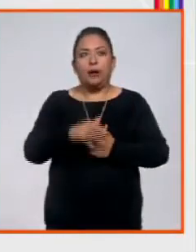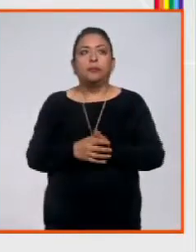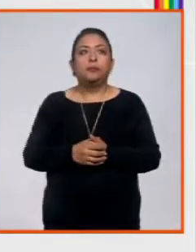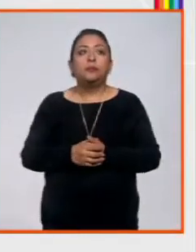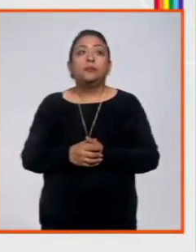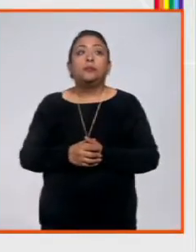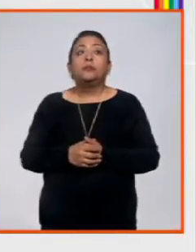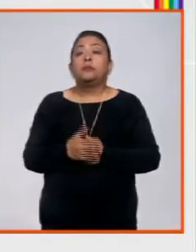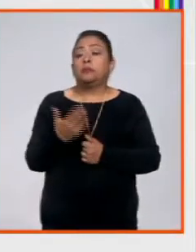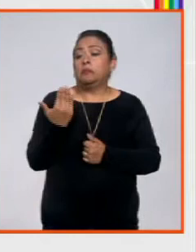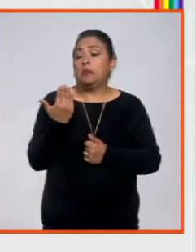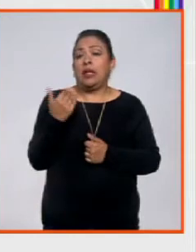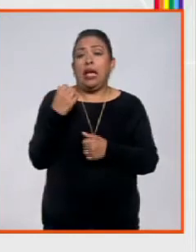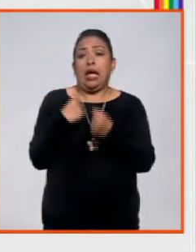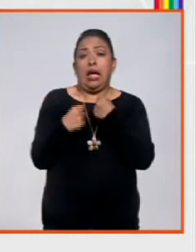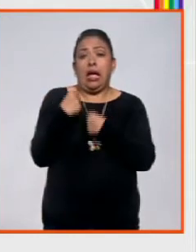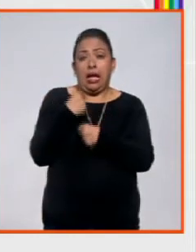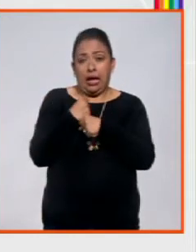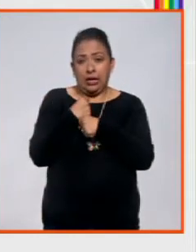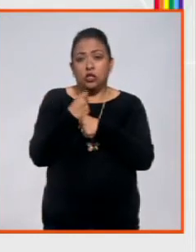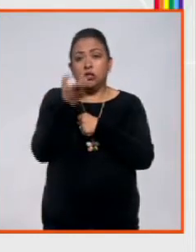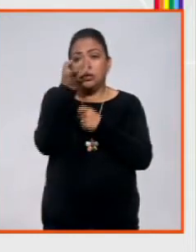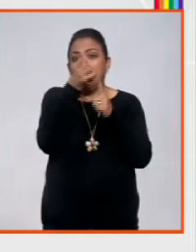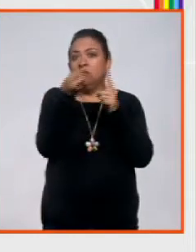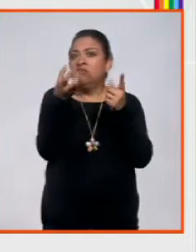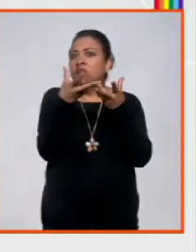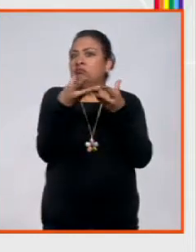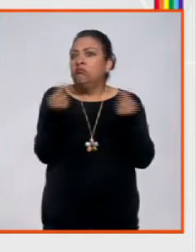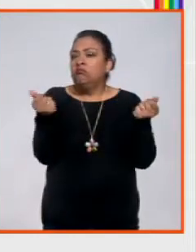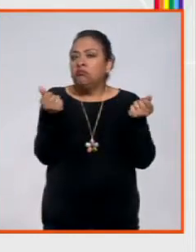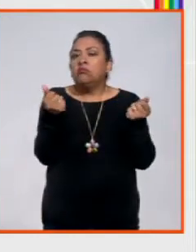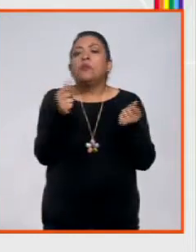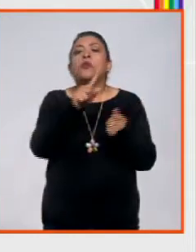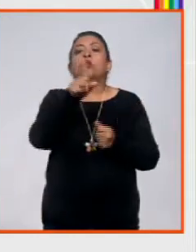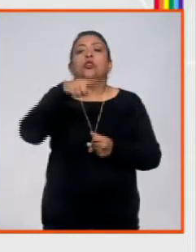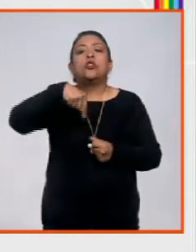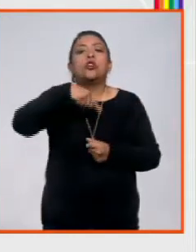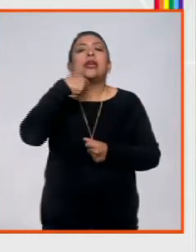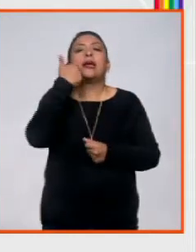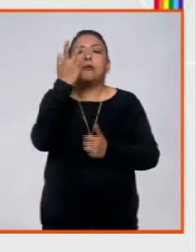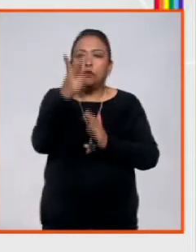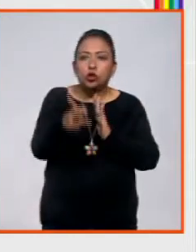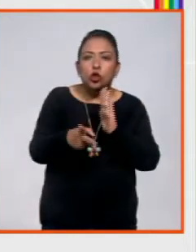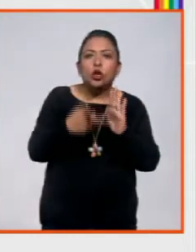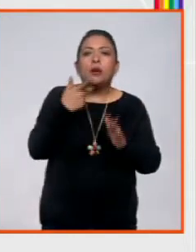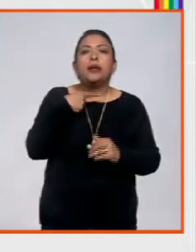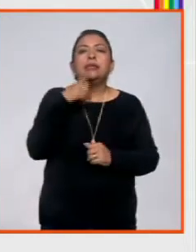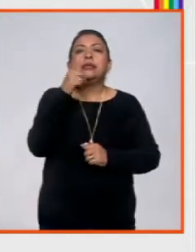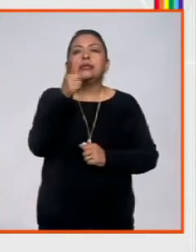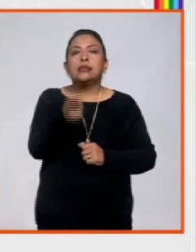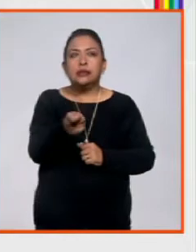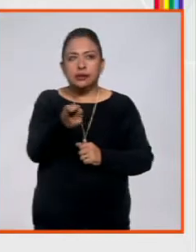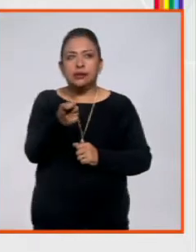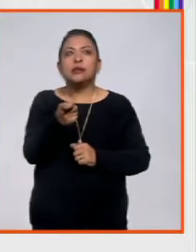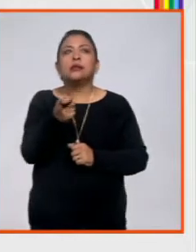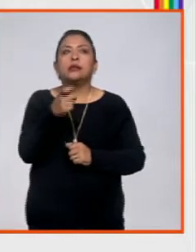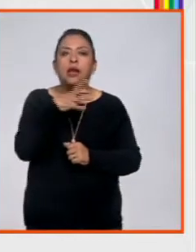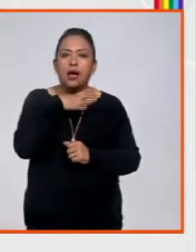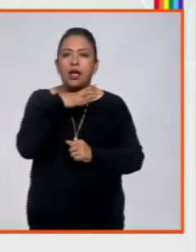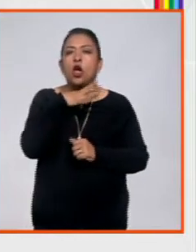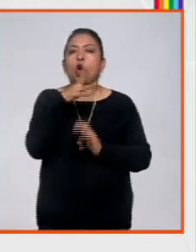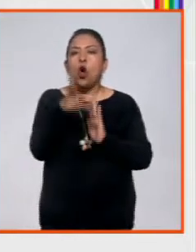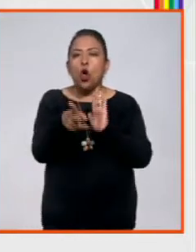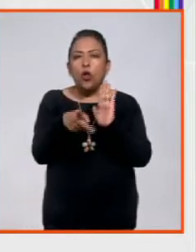desde hace unos años esa estructura desapareció y lo que queremos volver a hacer es poner la estructura